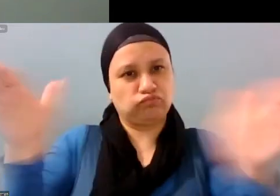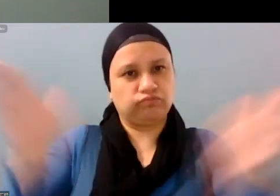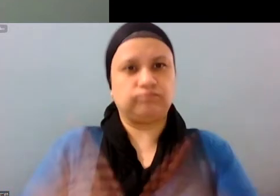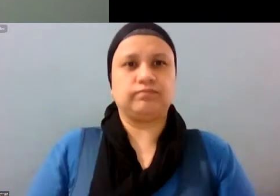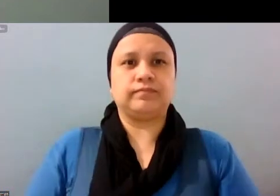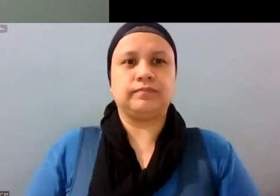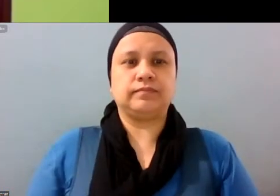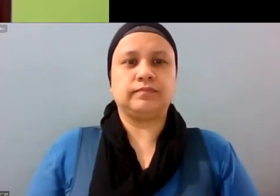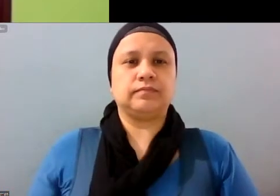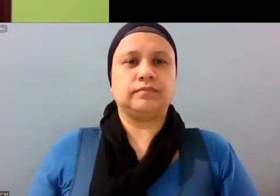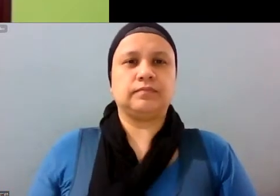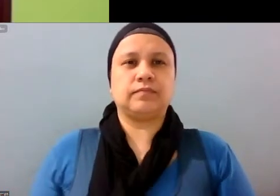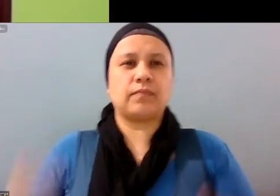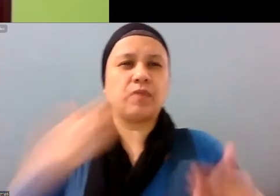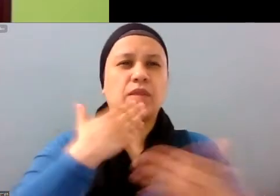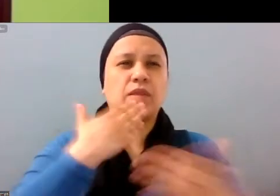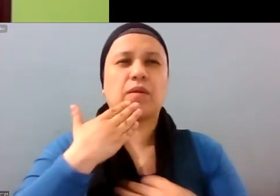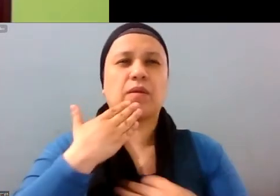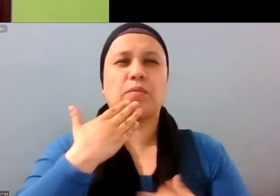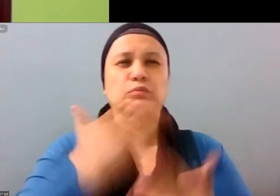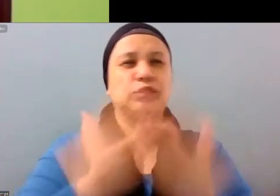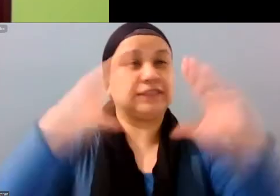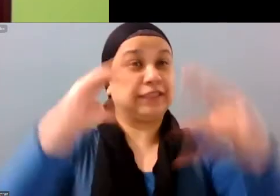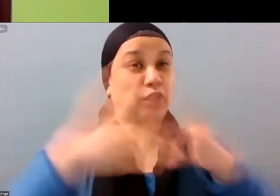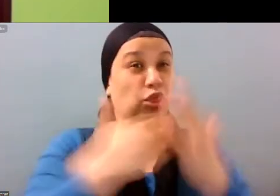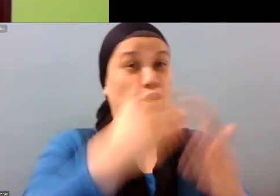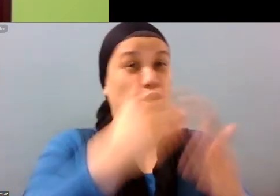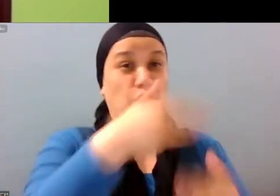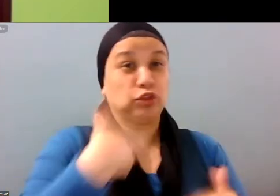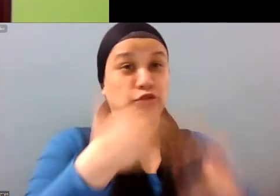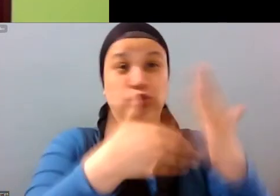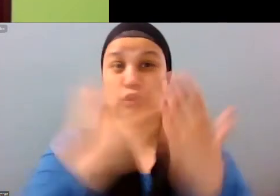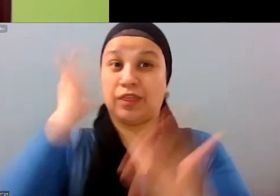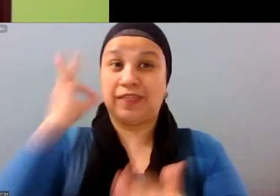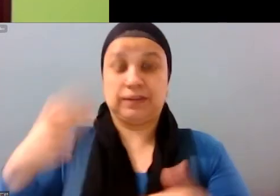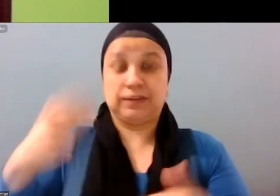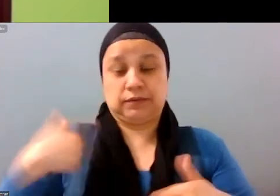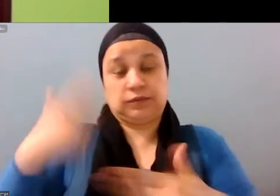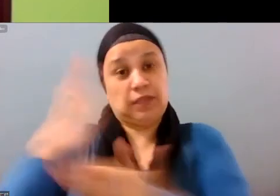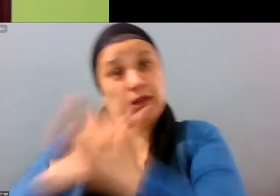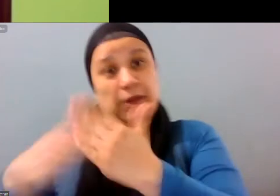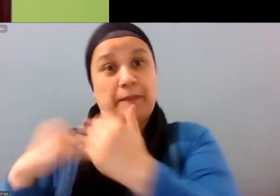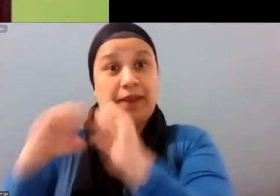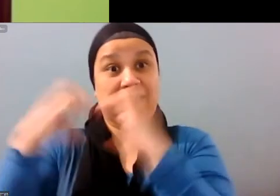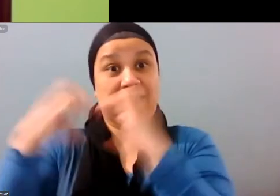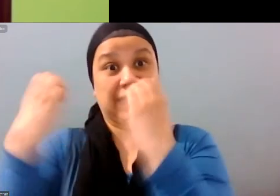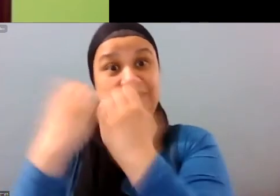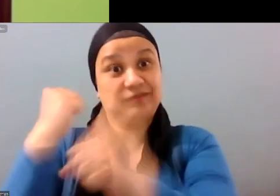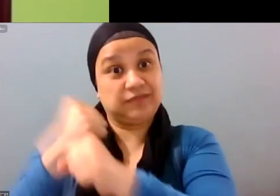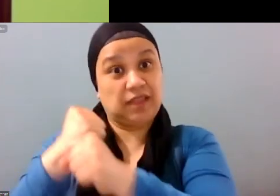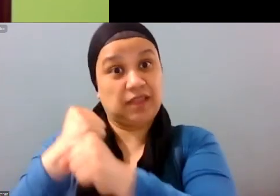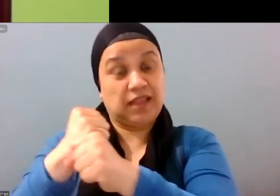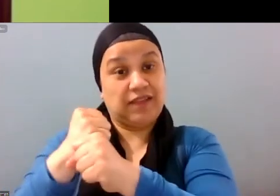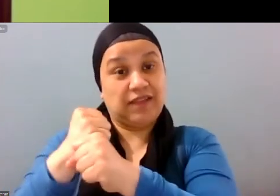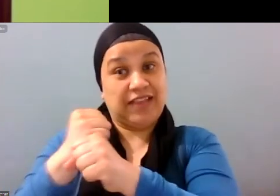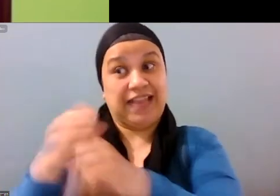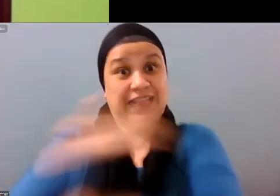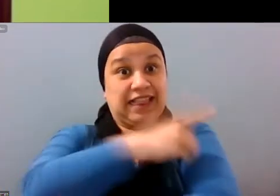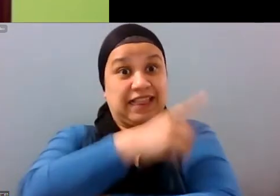Buenas tardes a todos y a todas de parte del equipo de trabajo de la Dirección de Extensión